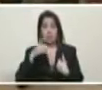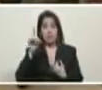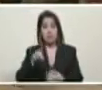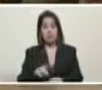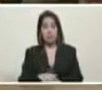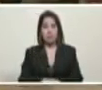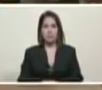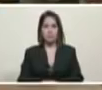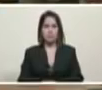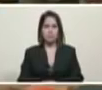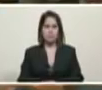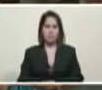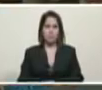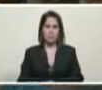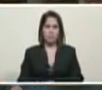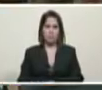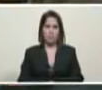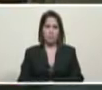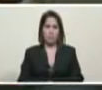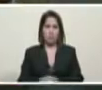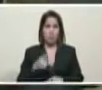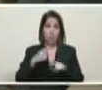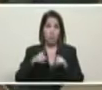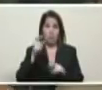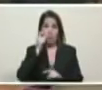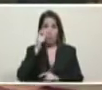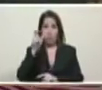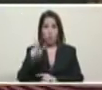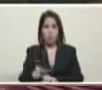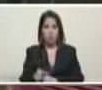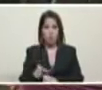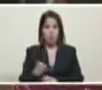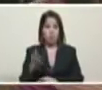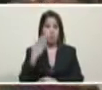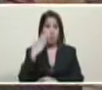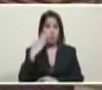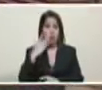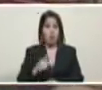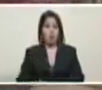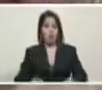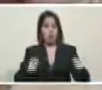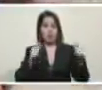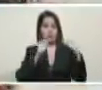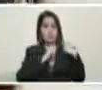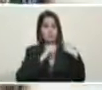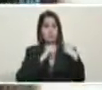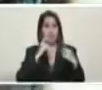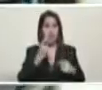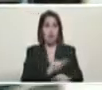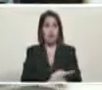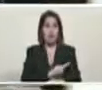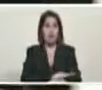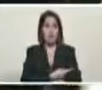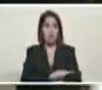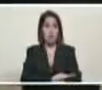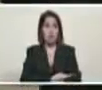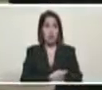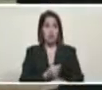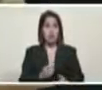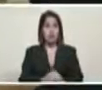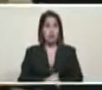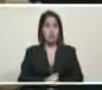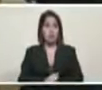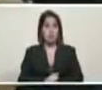José Jean-Pierre. Recibe Migdalia Bolívar, madre, y Tania Martínez, hermana.